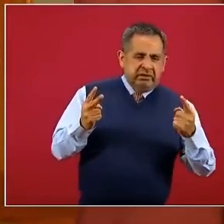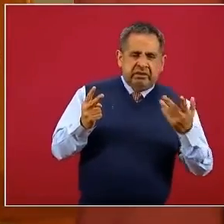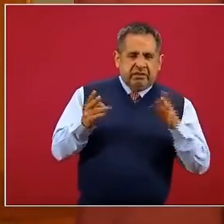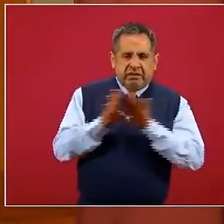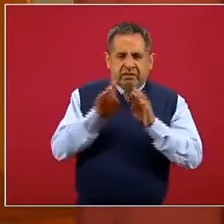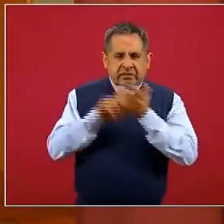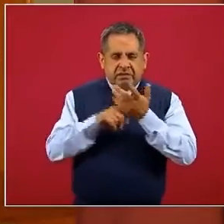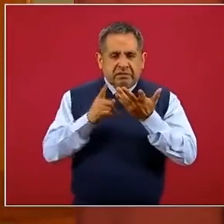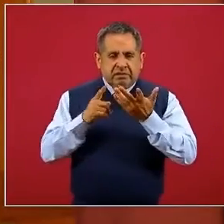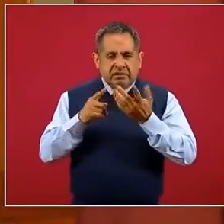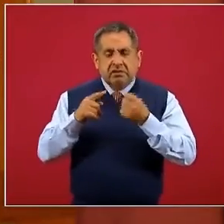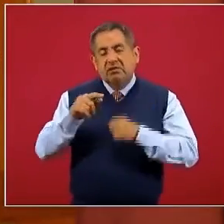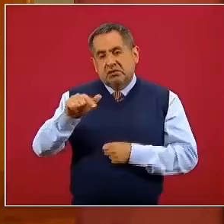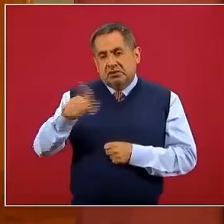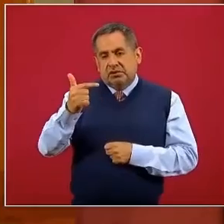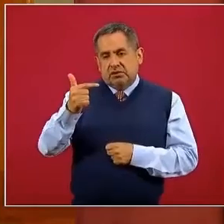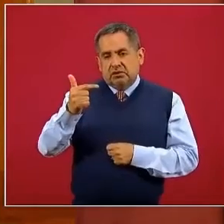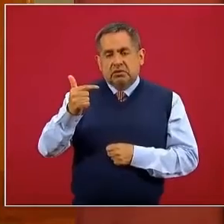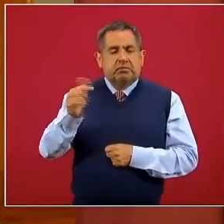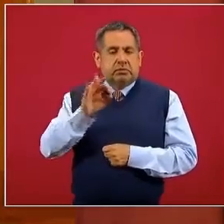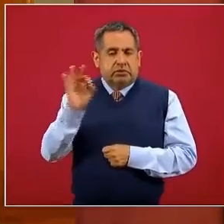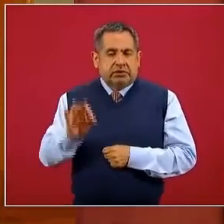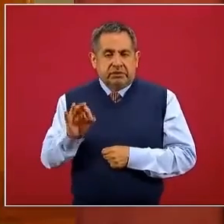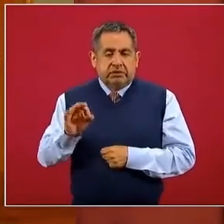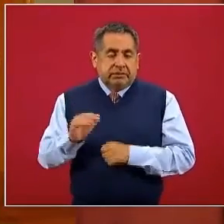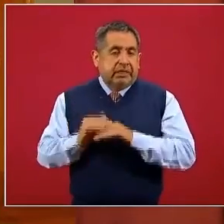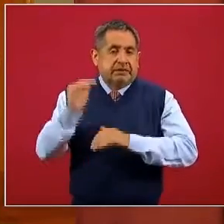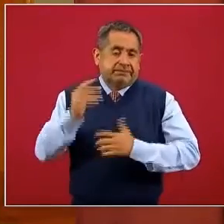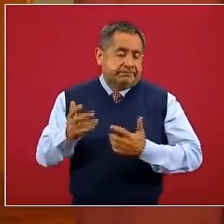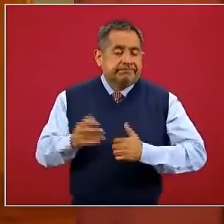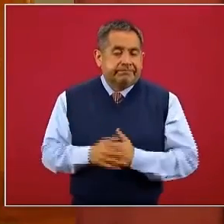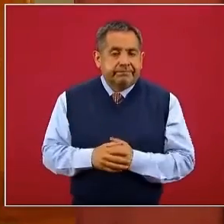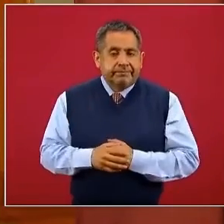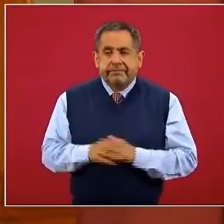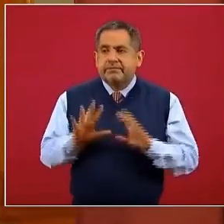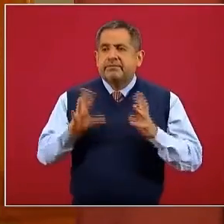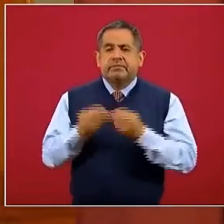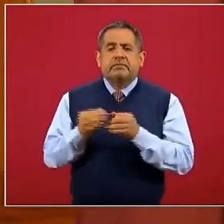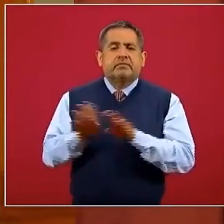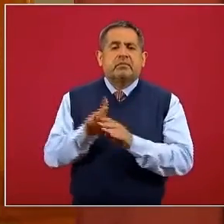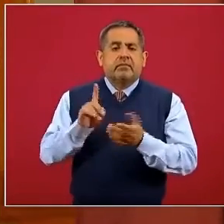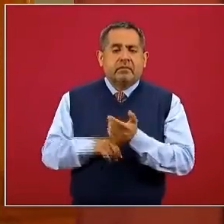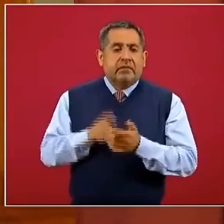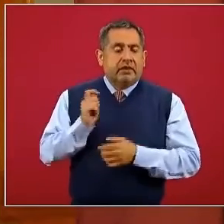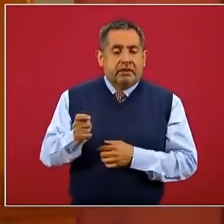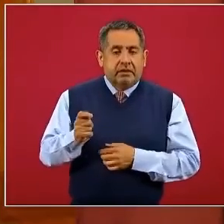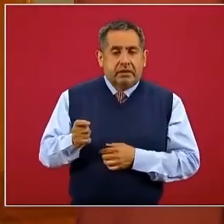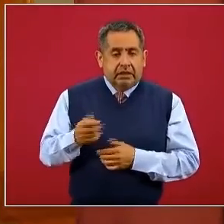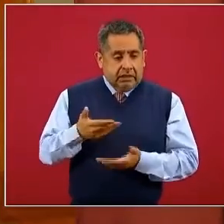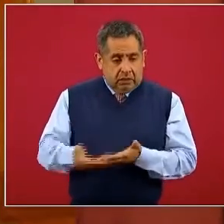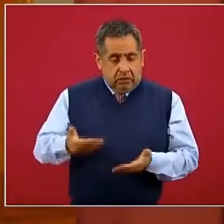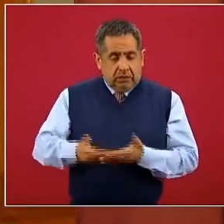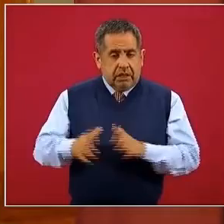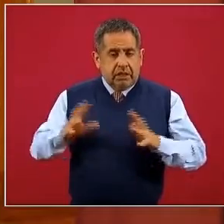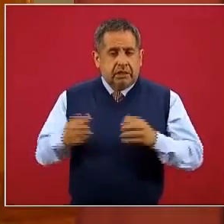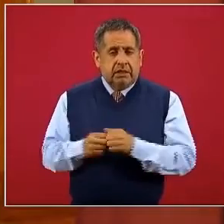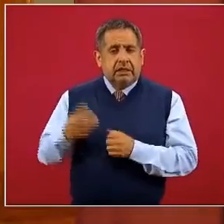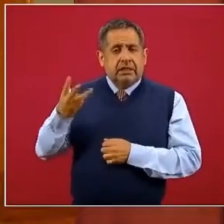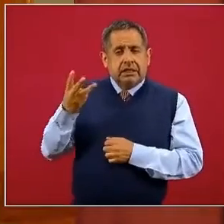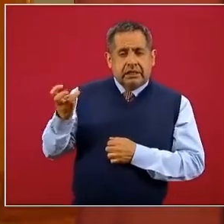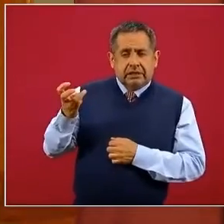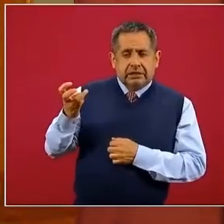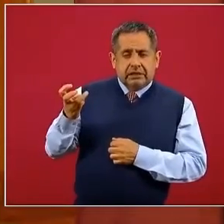más 12%, y para números cerrados representa que han ocurrido hasta el momento